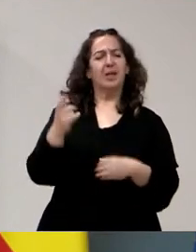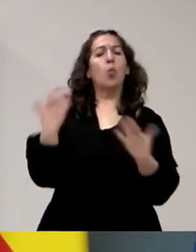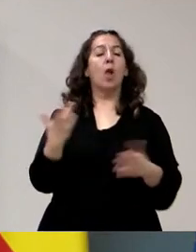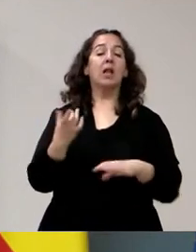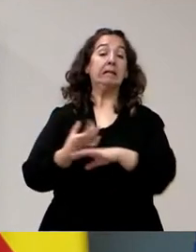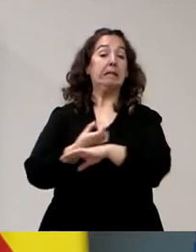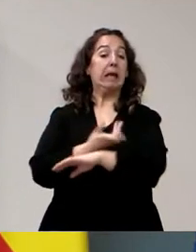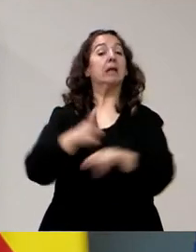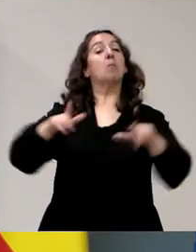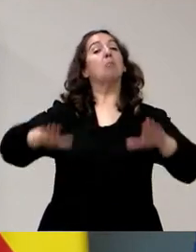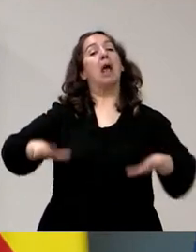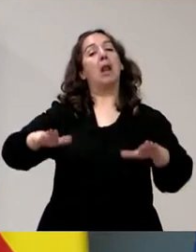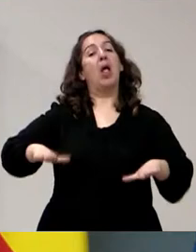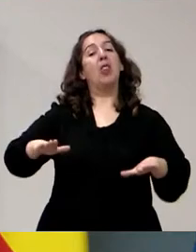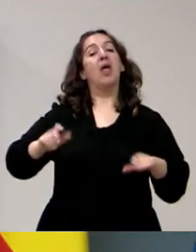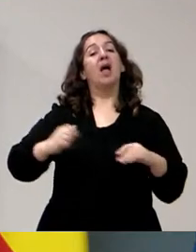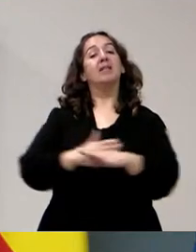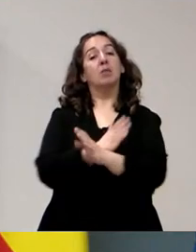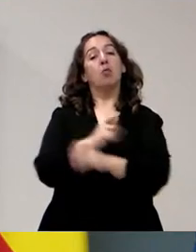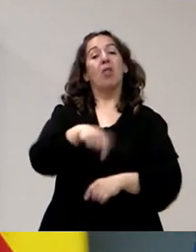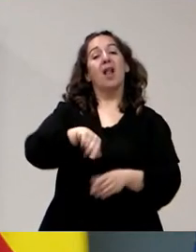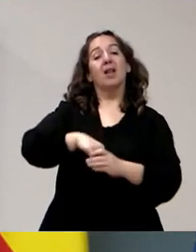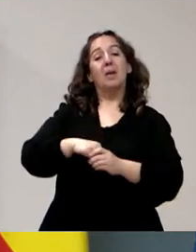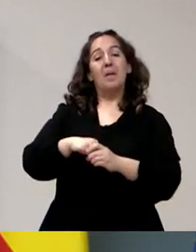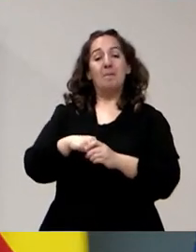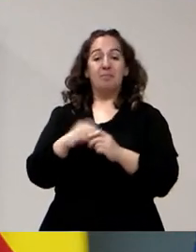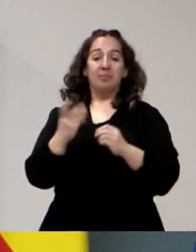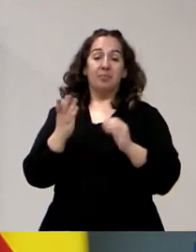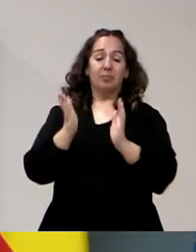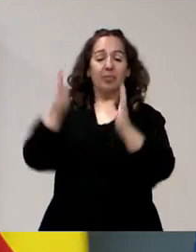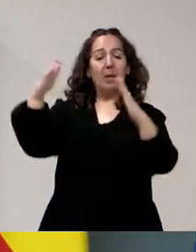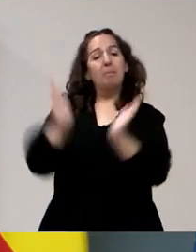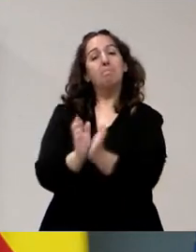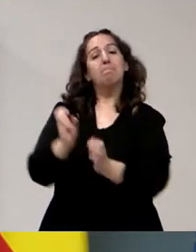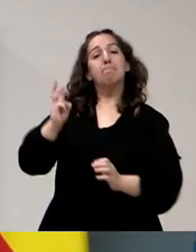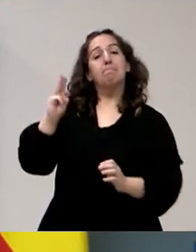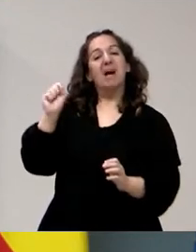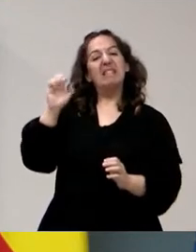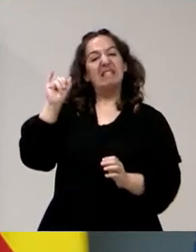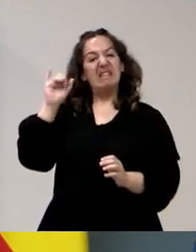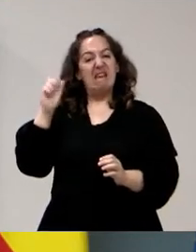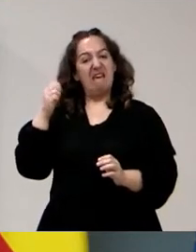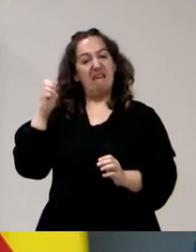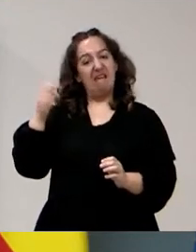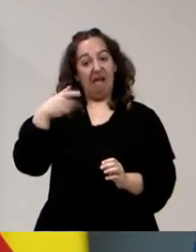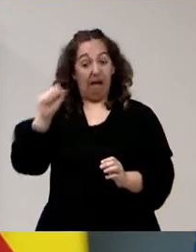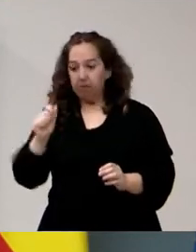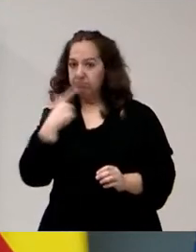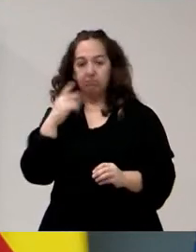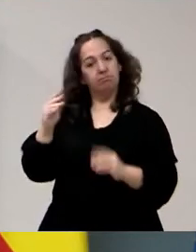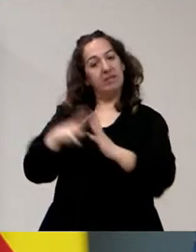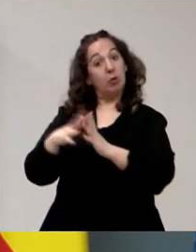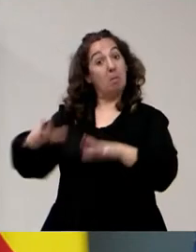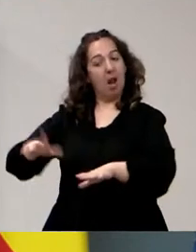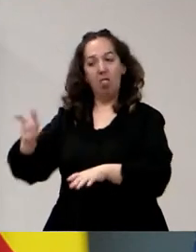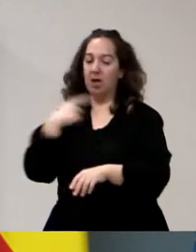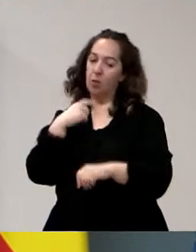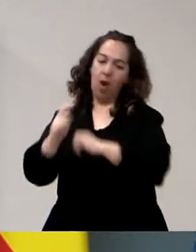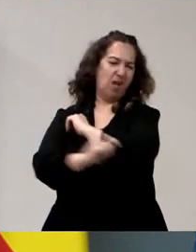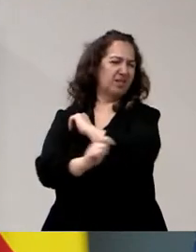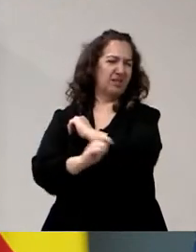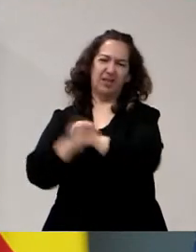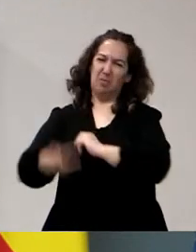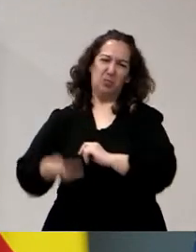ferroviaria intermodal de la pasiega una infraestructura que como todos ustedes saben es absolutamente estratégica para